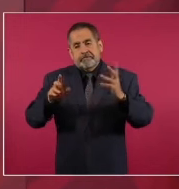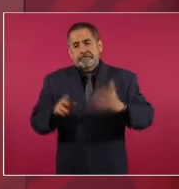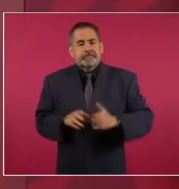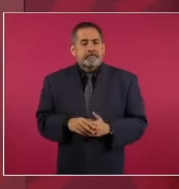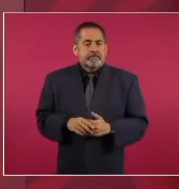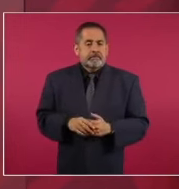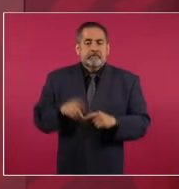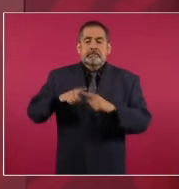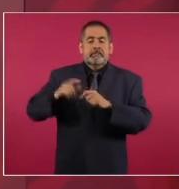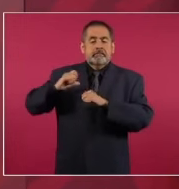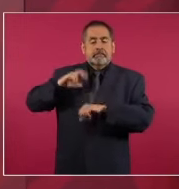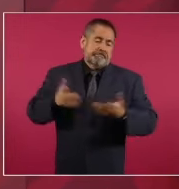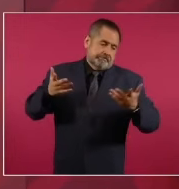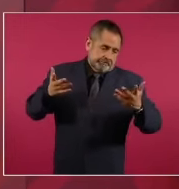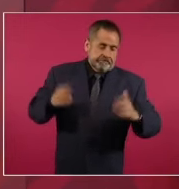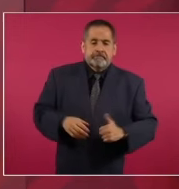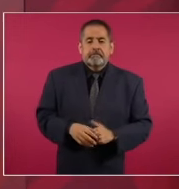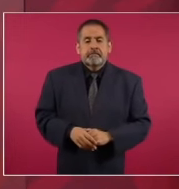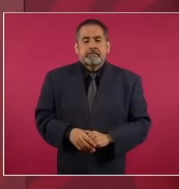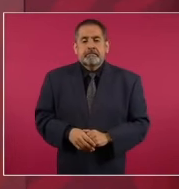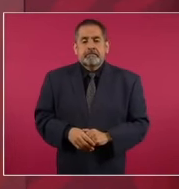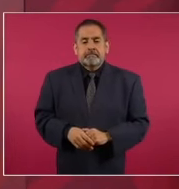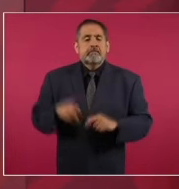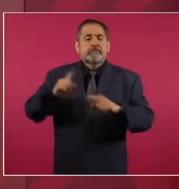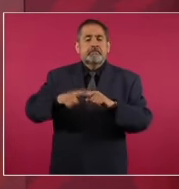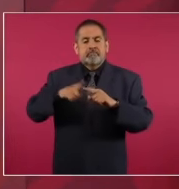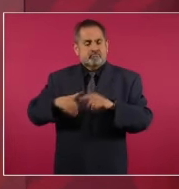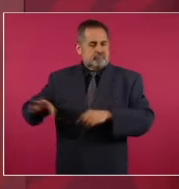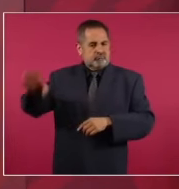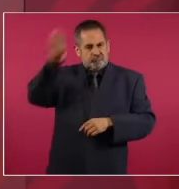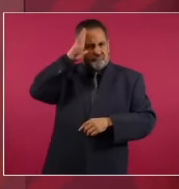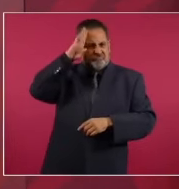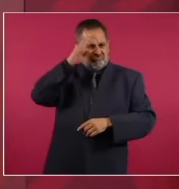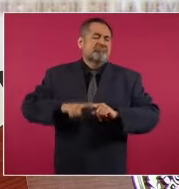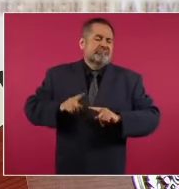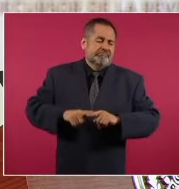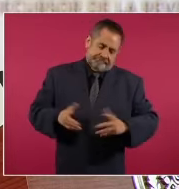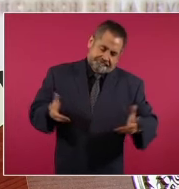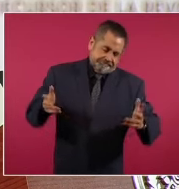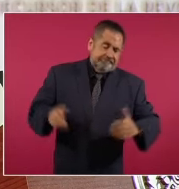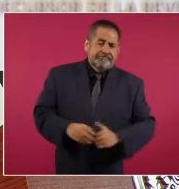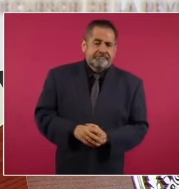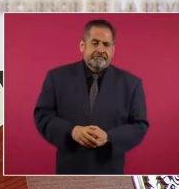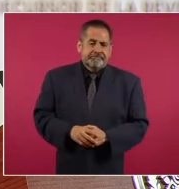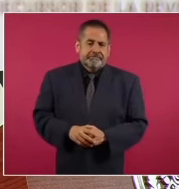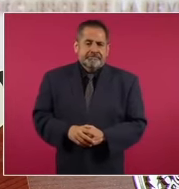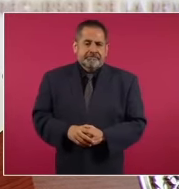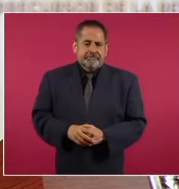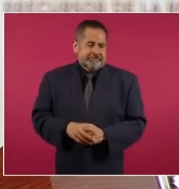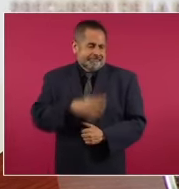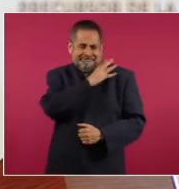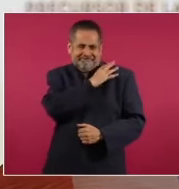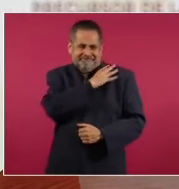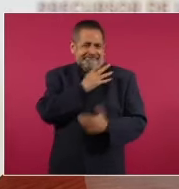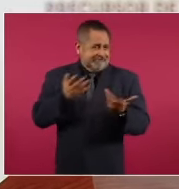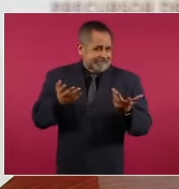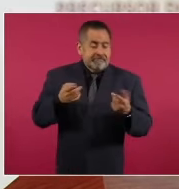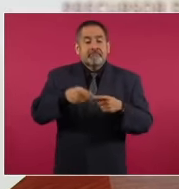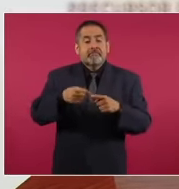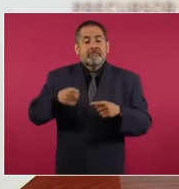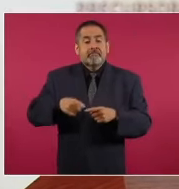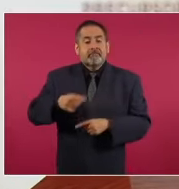de quién gobierna, quién es el comandante supremo. El ejército mexicano,